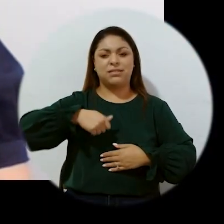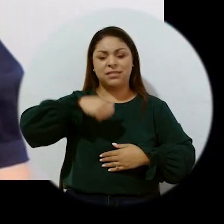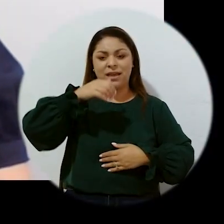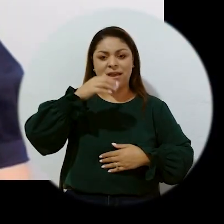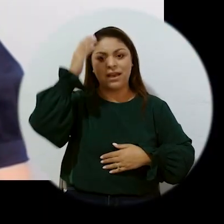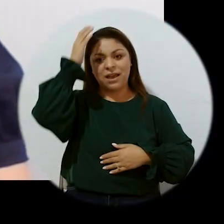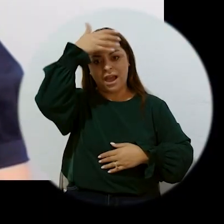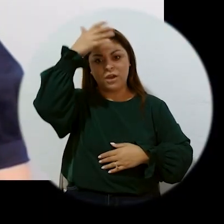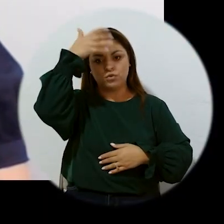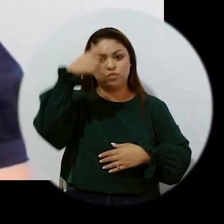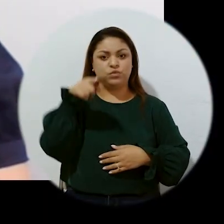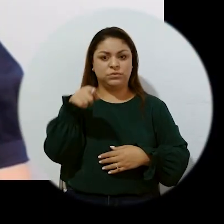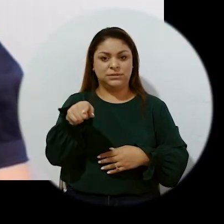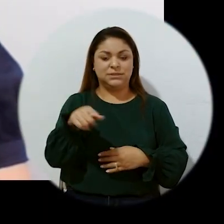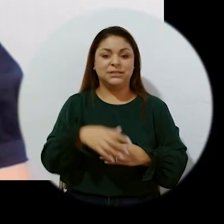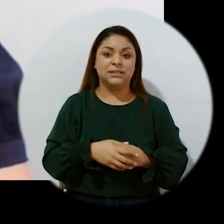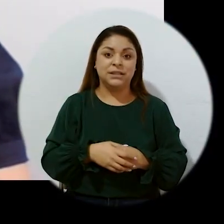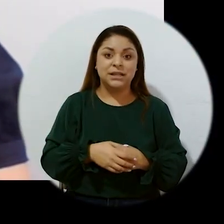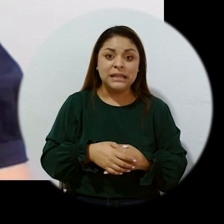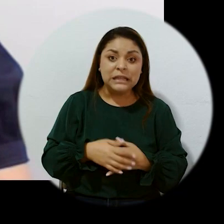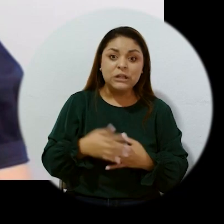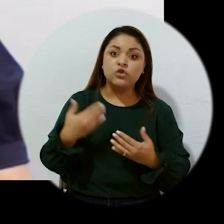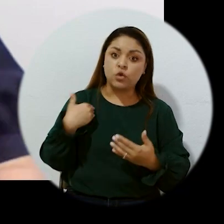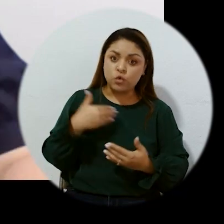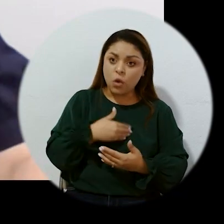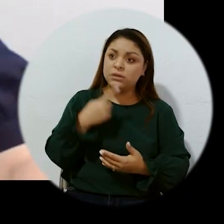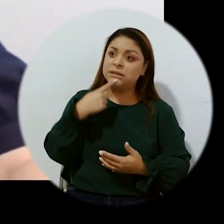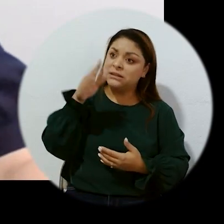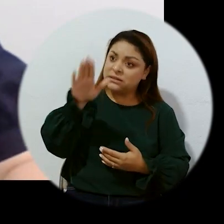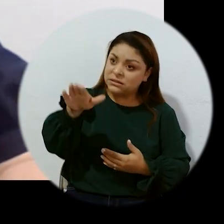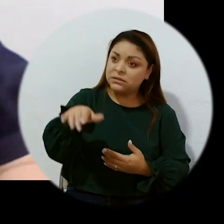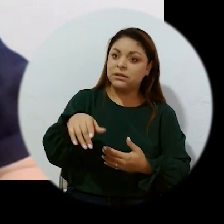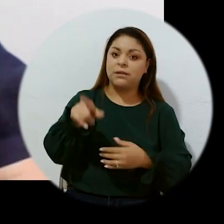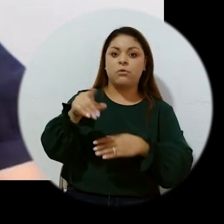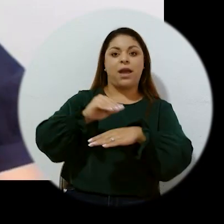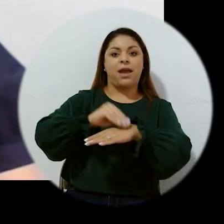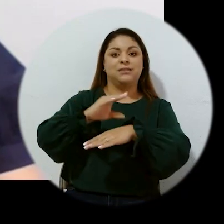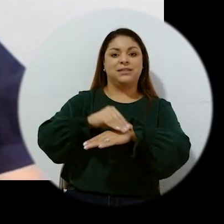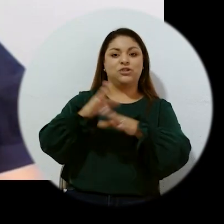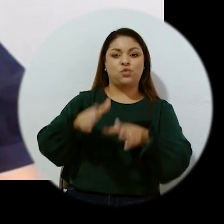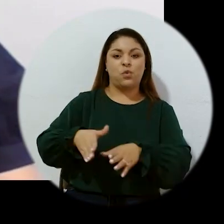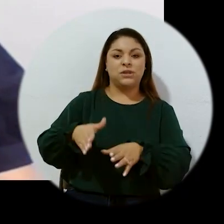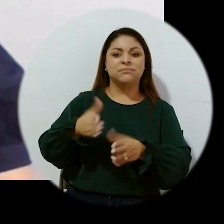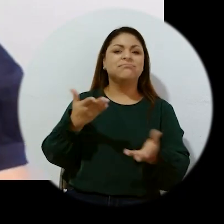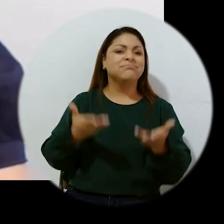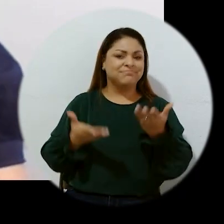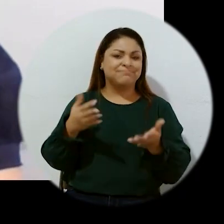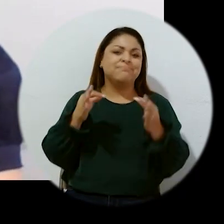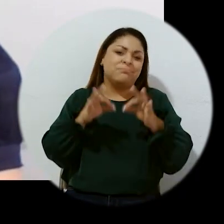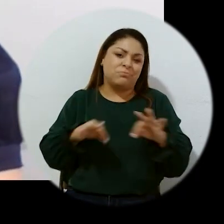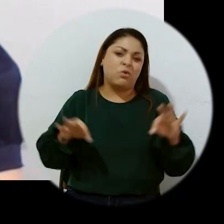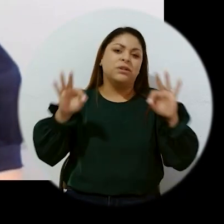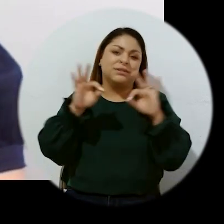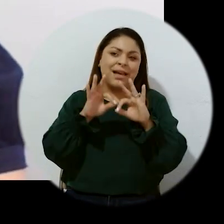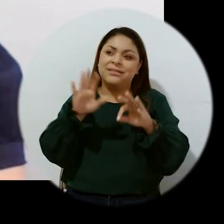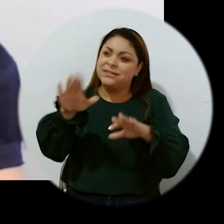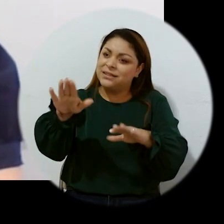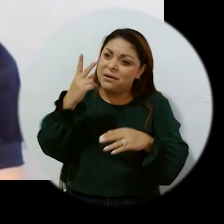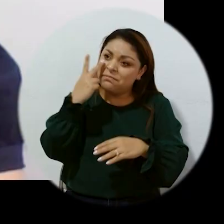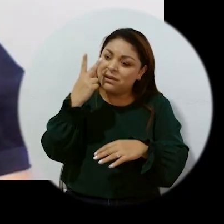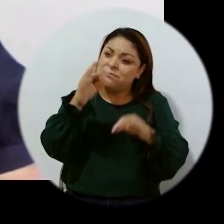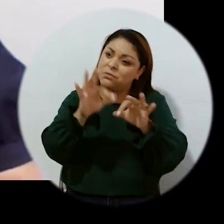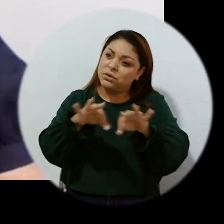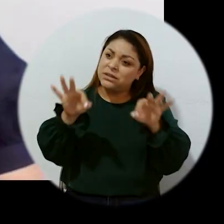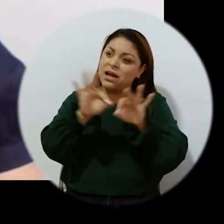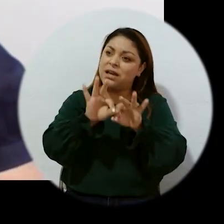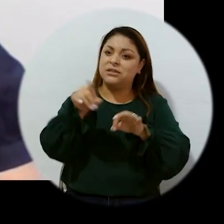y se lo hicimos saber en ese momento, por medio de sus asesores, que sería importante que estuviera